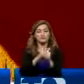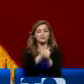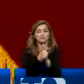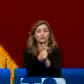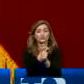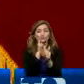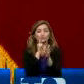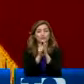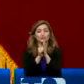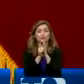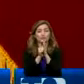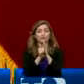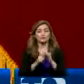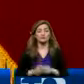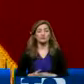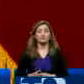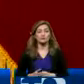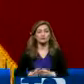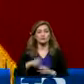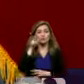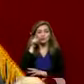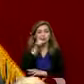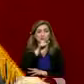presentar la denuncia que corresponde ante Fiscalía